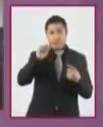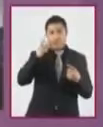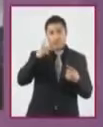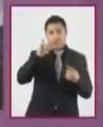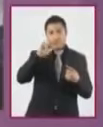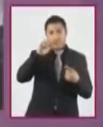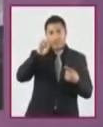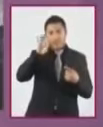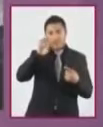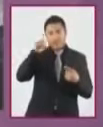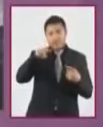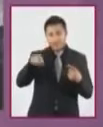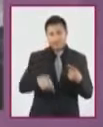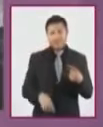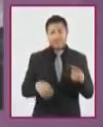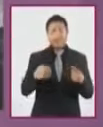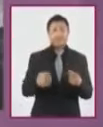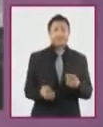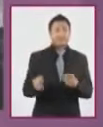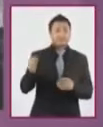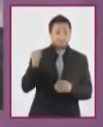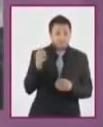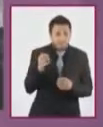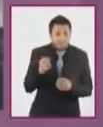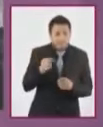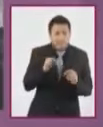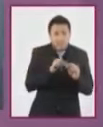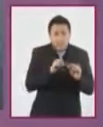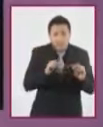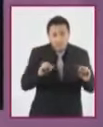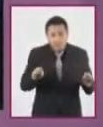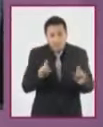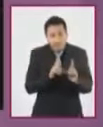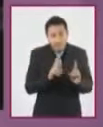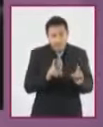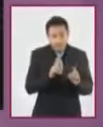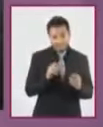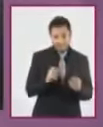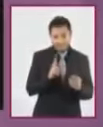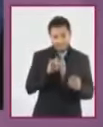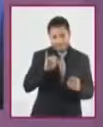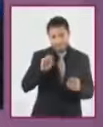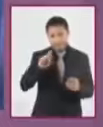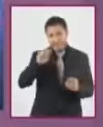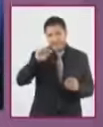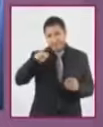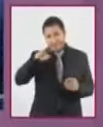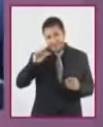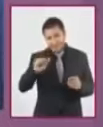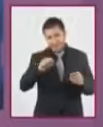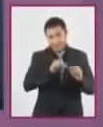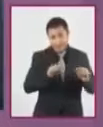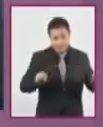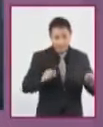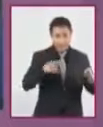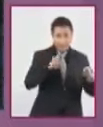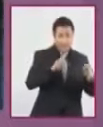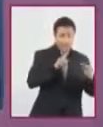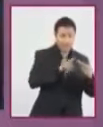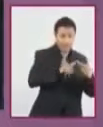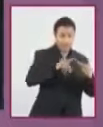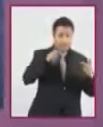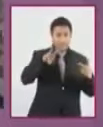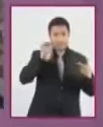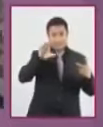magnitud física que mide la distancia recorrida en determinado tiempo. Por su parte, la velocidad es una magnitud